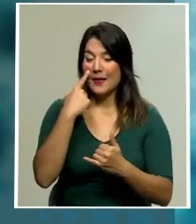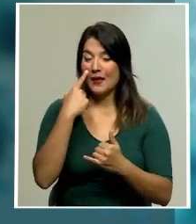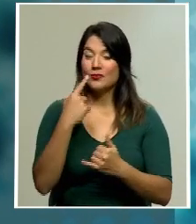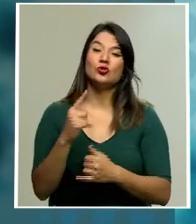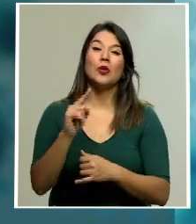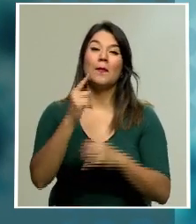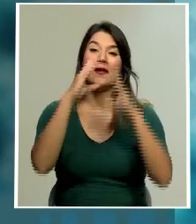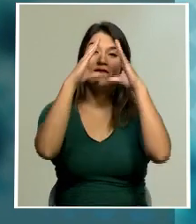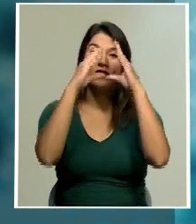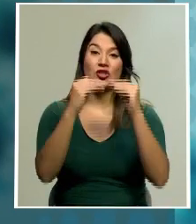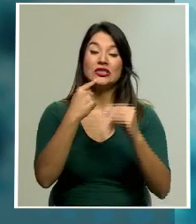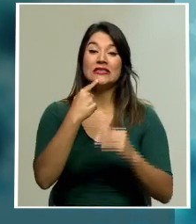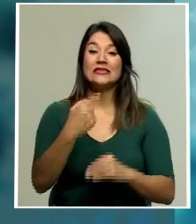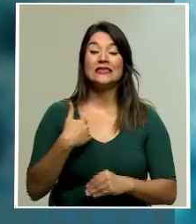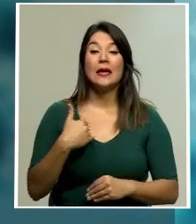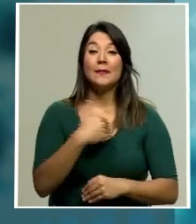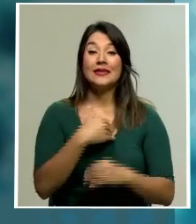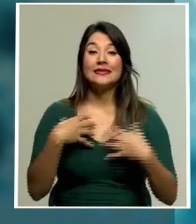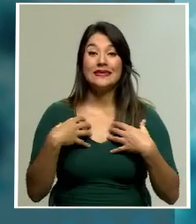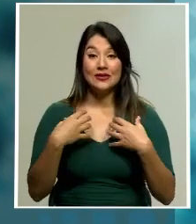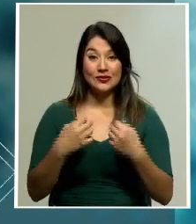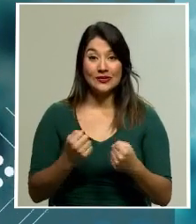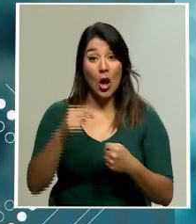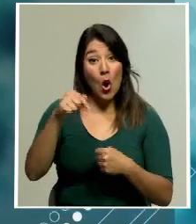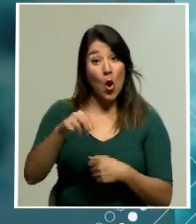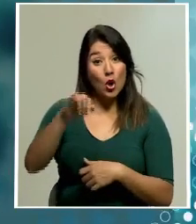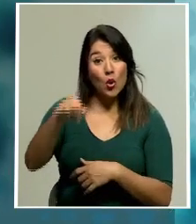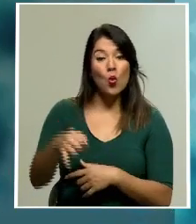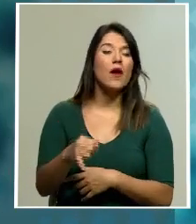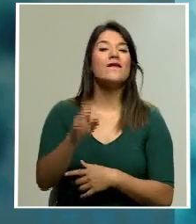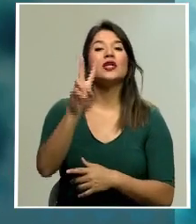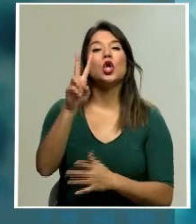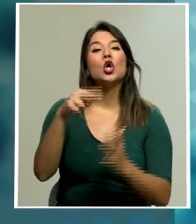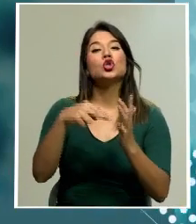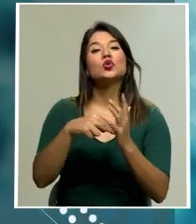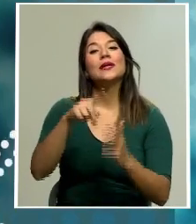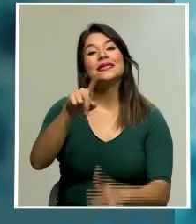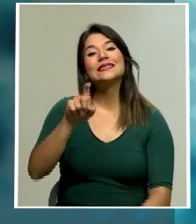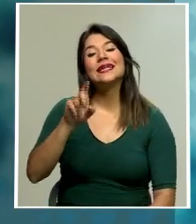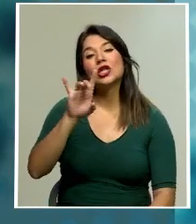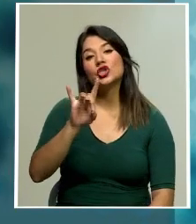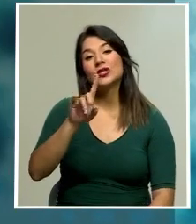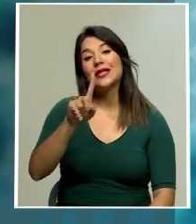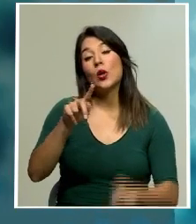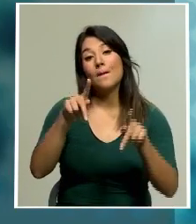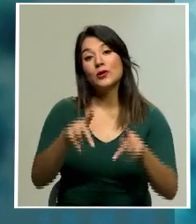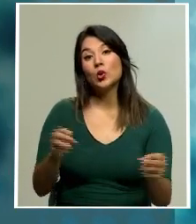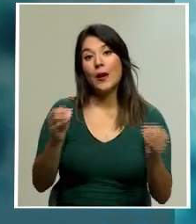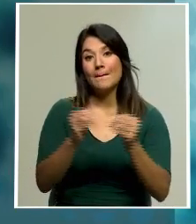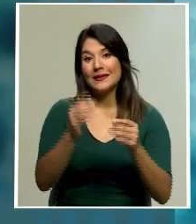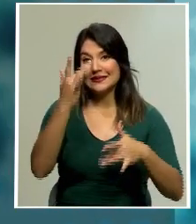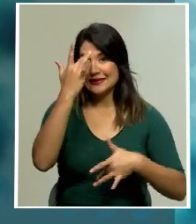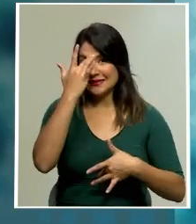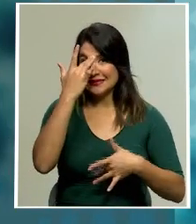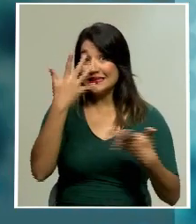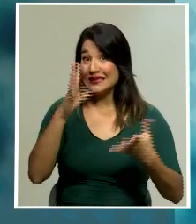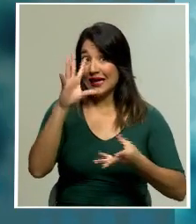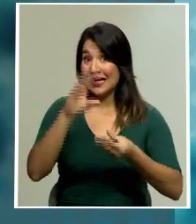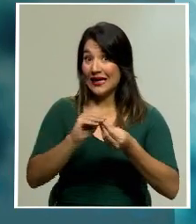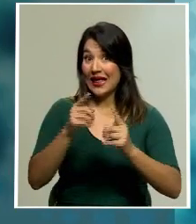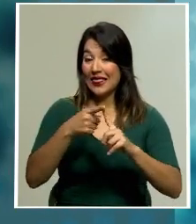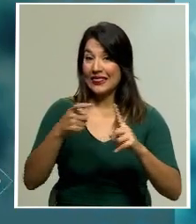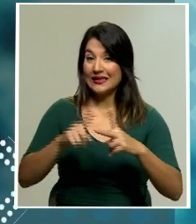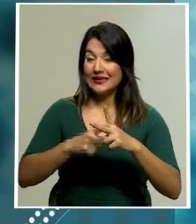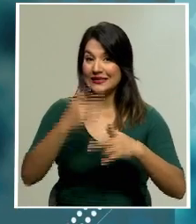pantalla. Según el Ministerio de Salud, para este jueves se registraron 2.181 nuevos casos y en total se